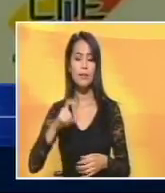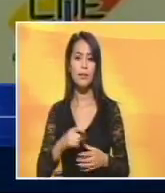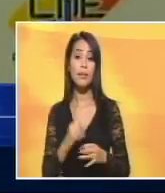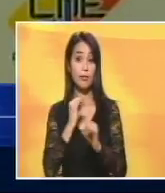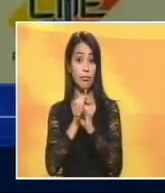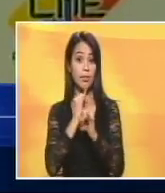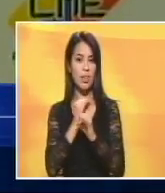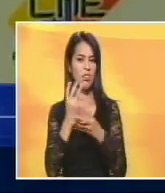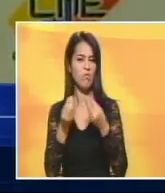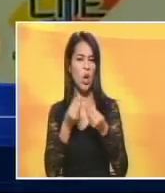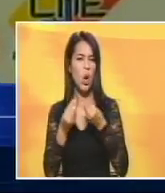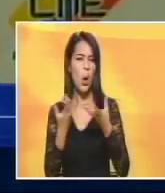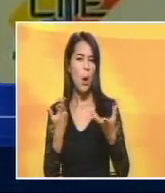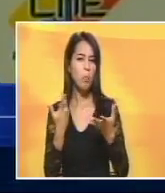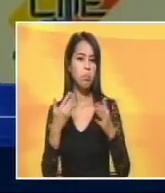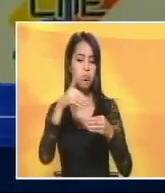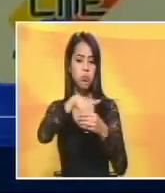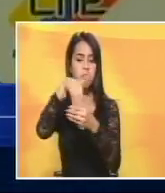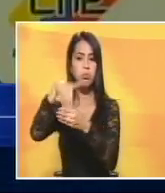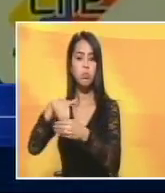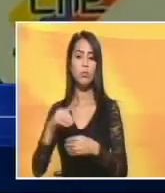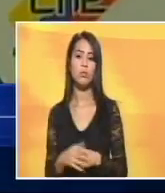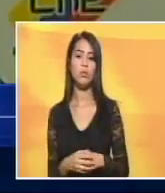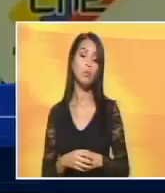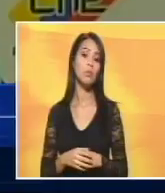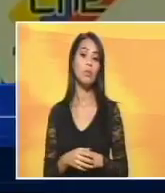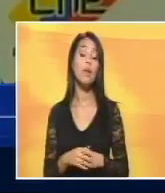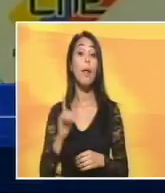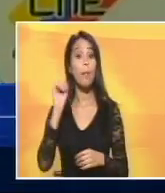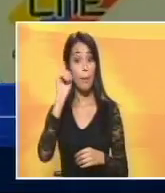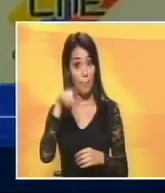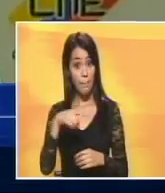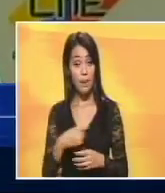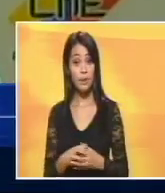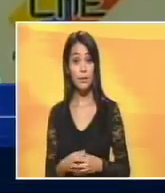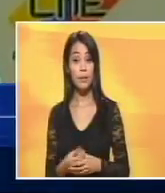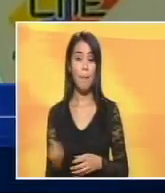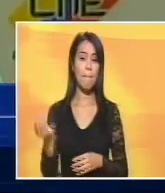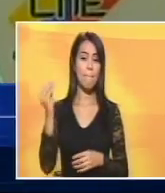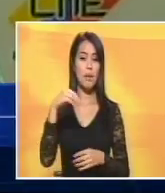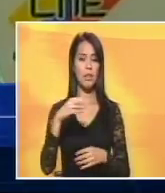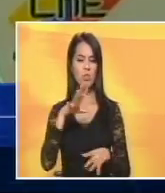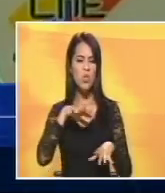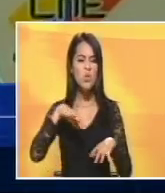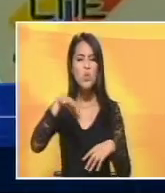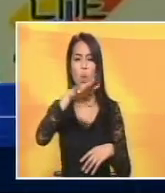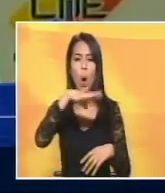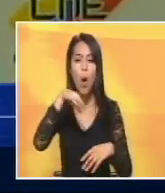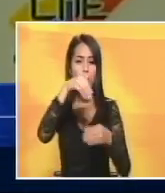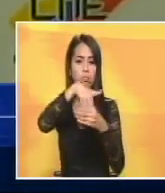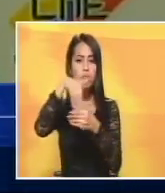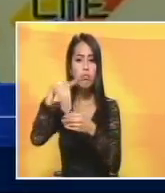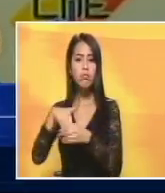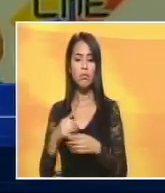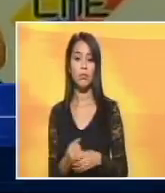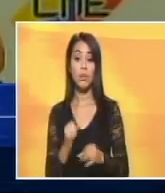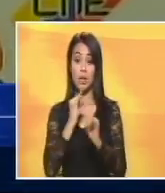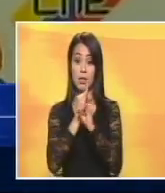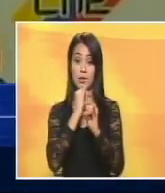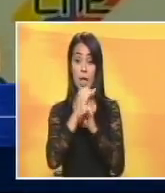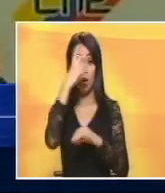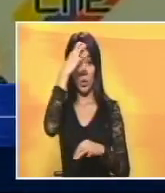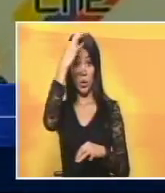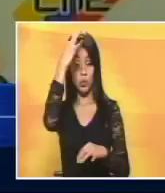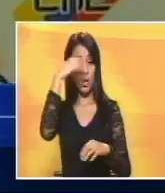cómo votar, oferta electoral, pero también, además de eso, en dónde votar a través de la página del